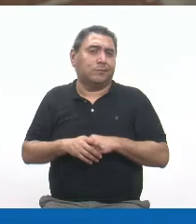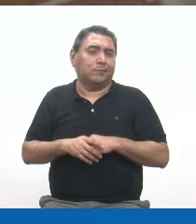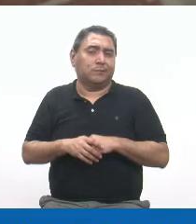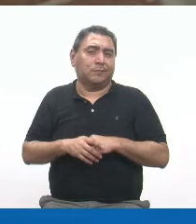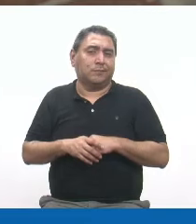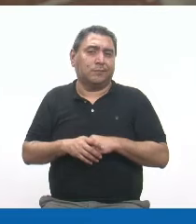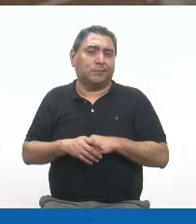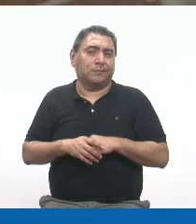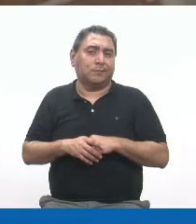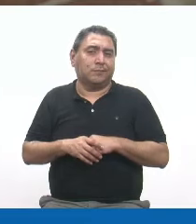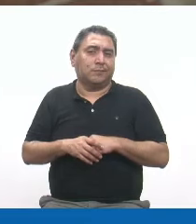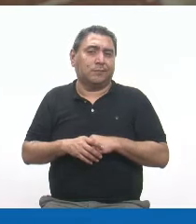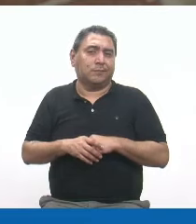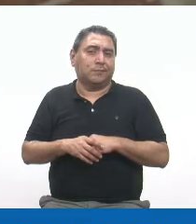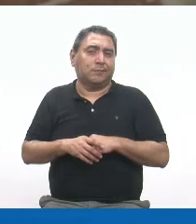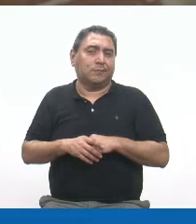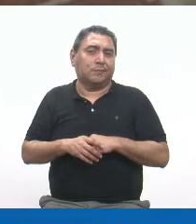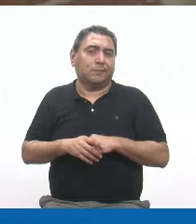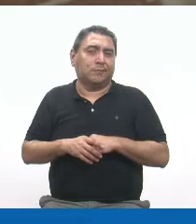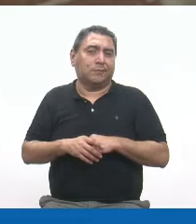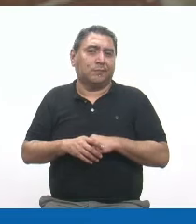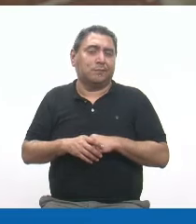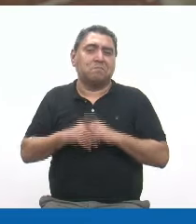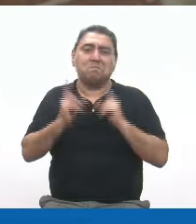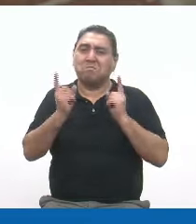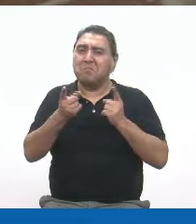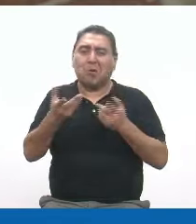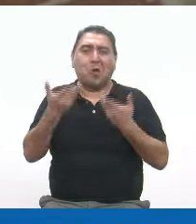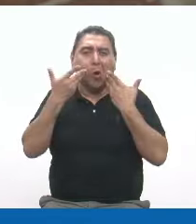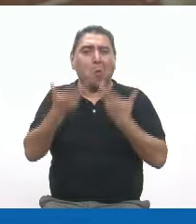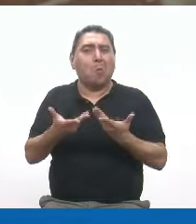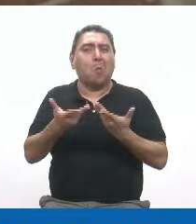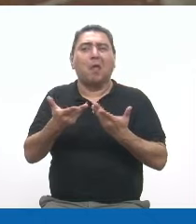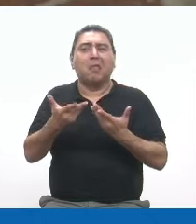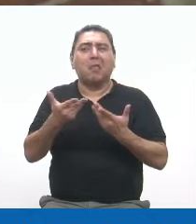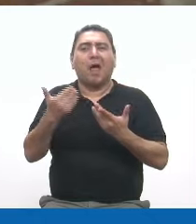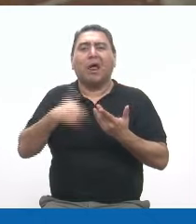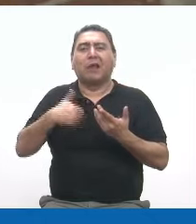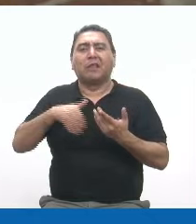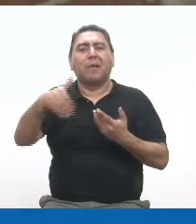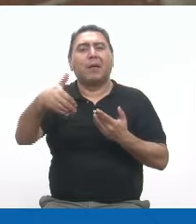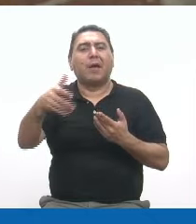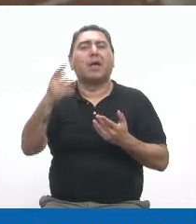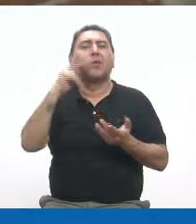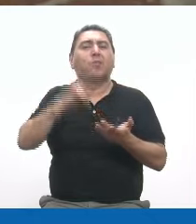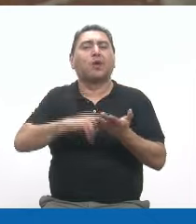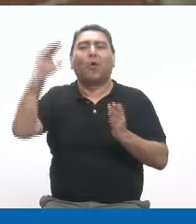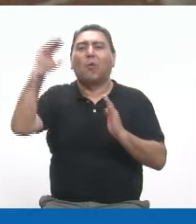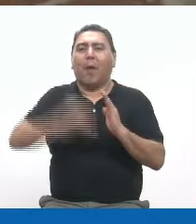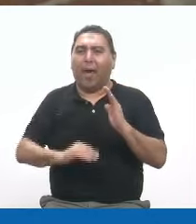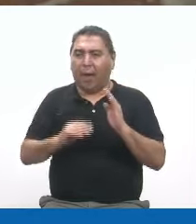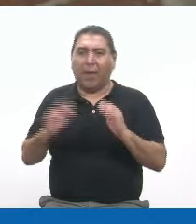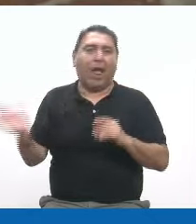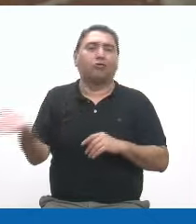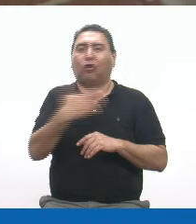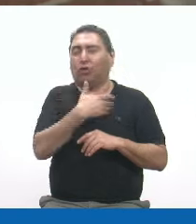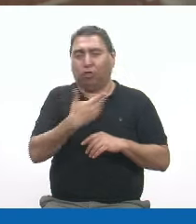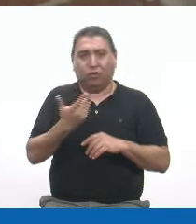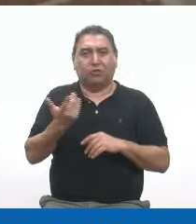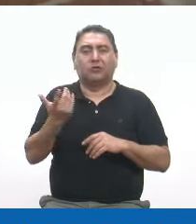que nos muestra la Argentina que viene es bajar impuestos a todos.